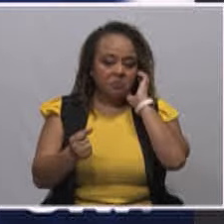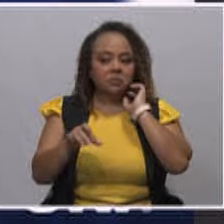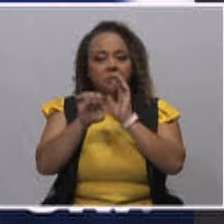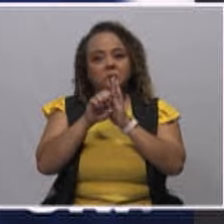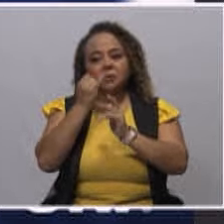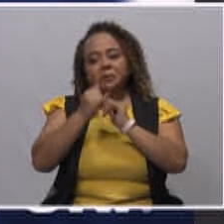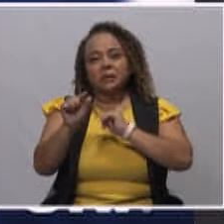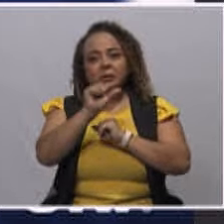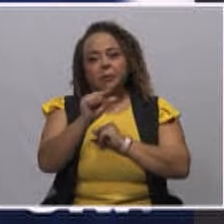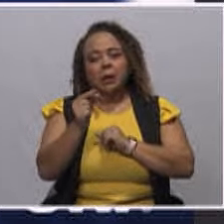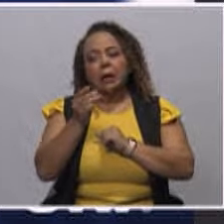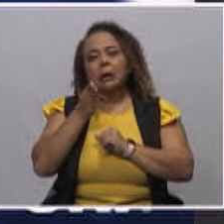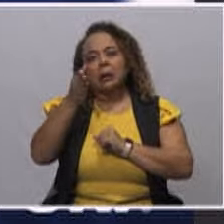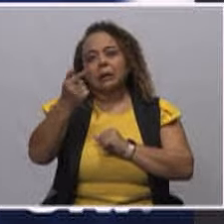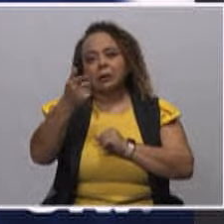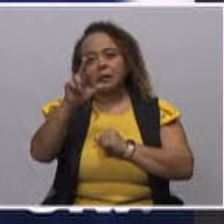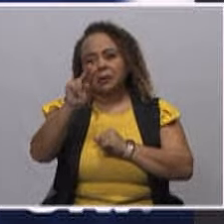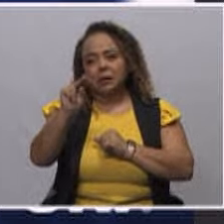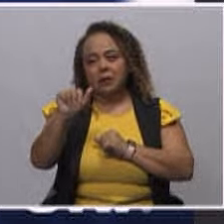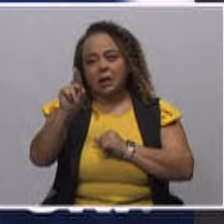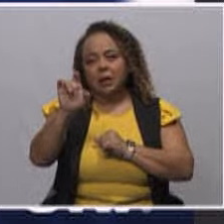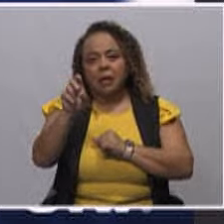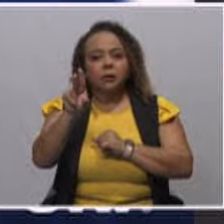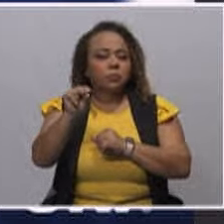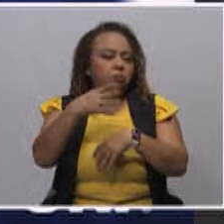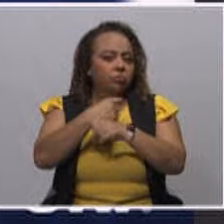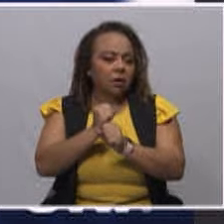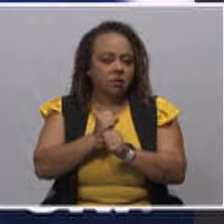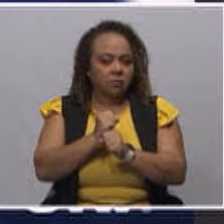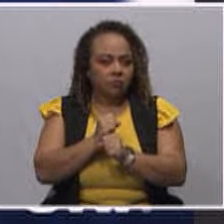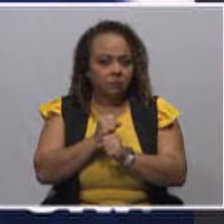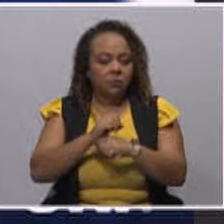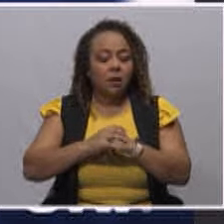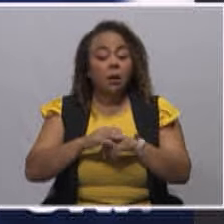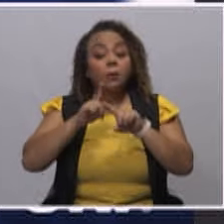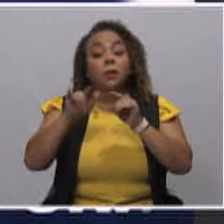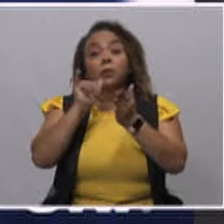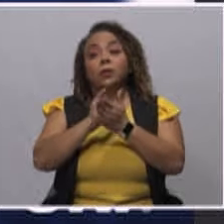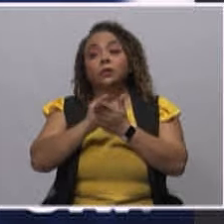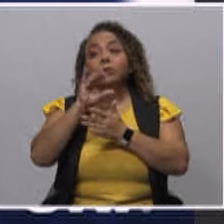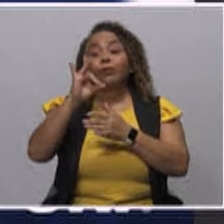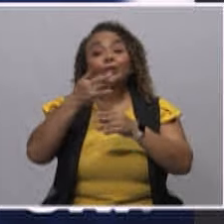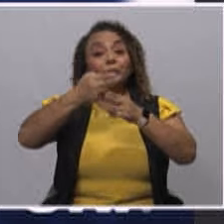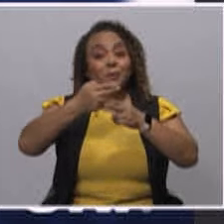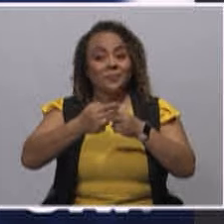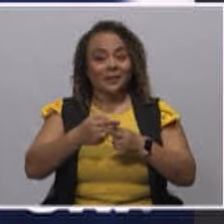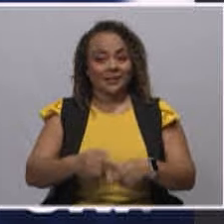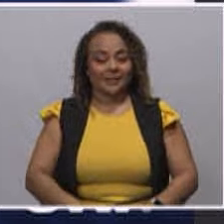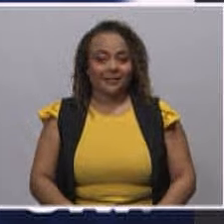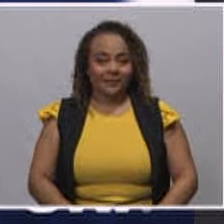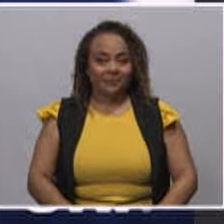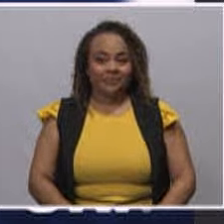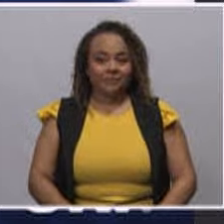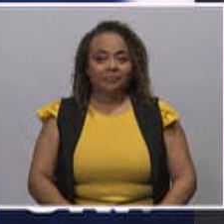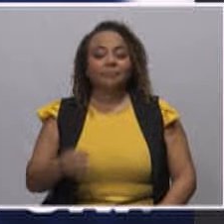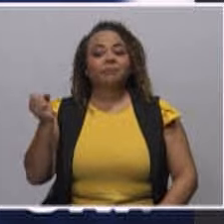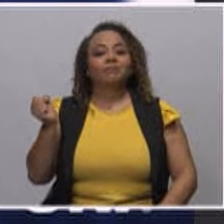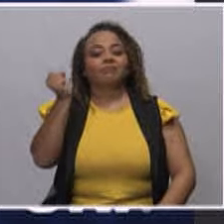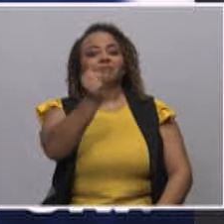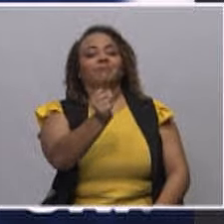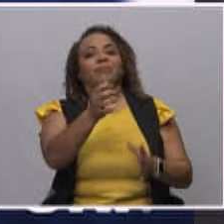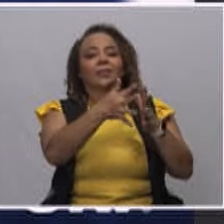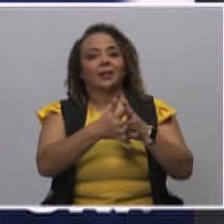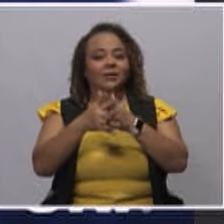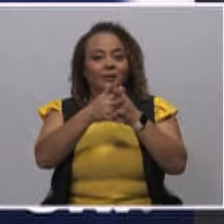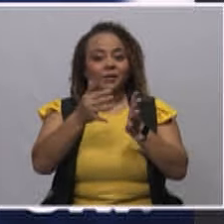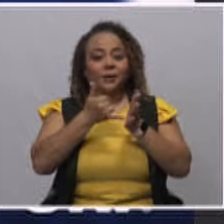fin de semana a Granada y demás no no se va a ejecutar Pero estos son los ocho nombres que se van a llevar a los Estados